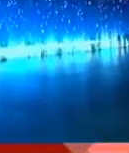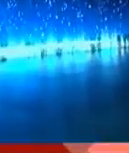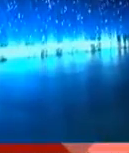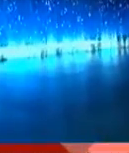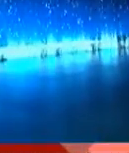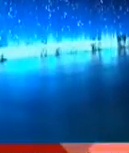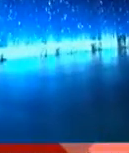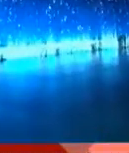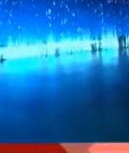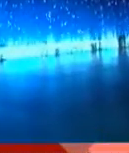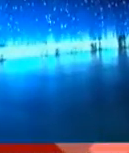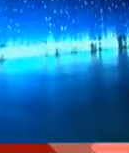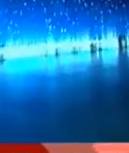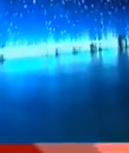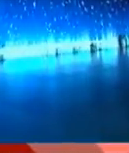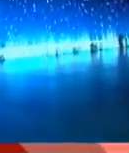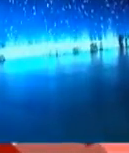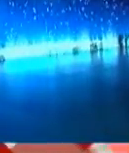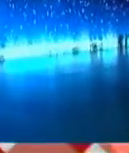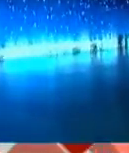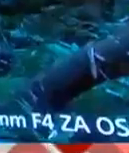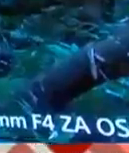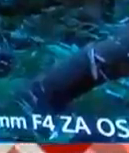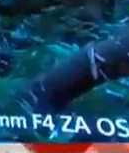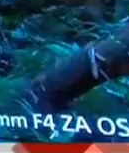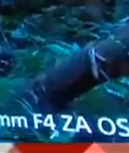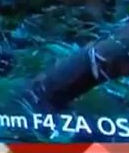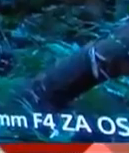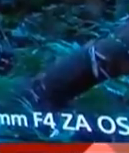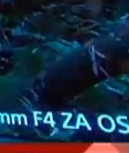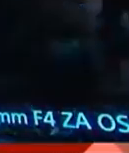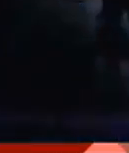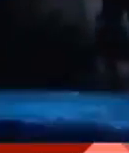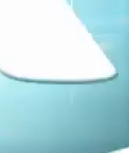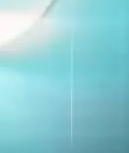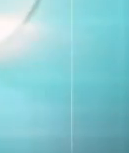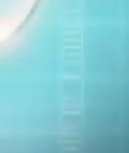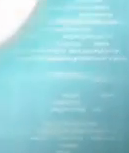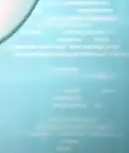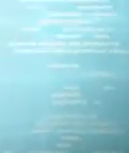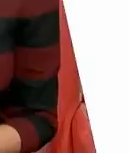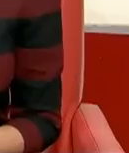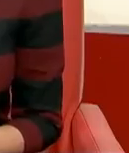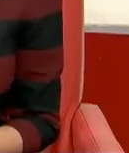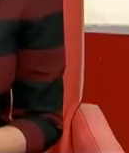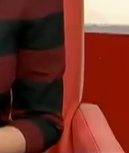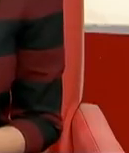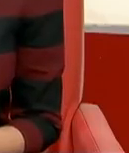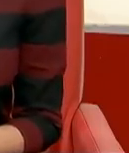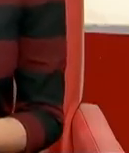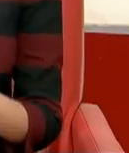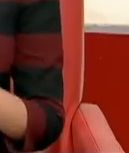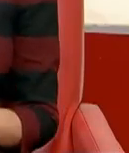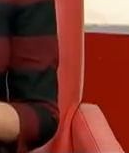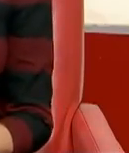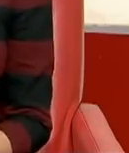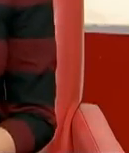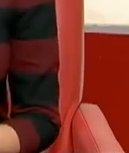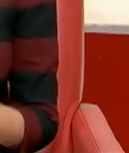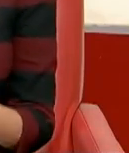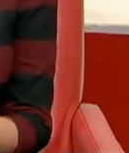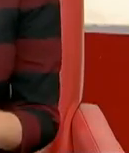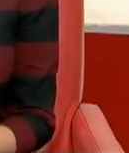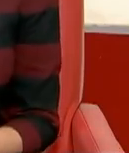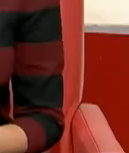productos. Y bueno, finalmente, pues hablemos un poco del espacio en México, porque la Agencia Espacial Mexicana, representantes